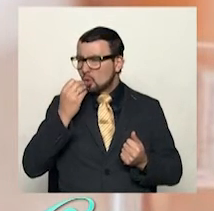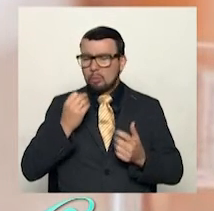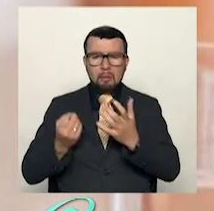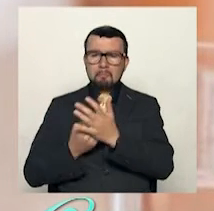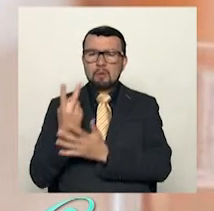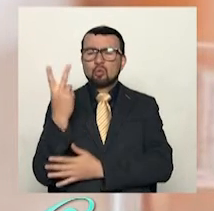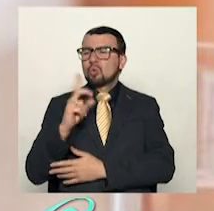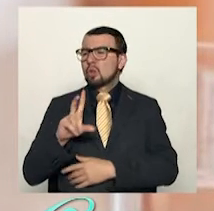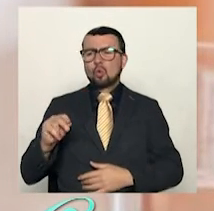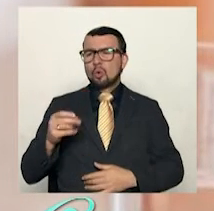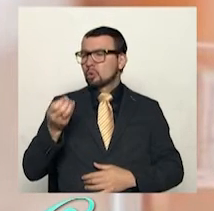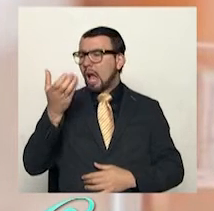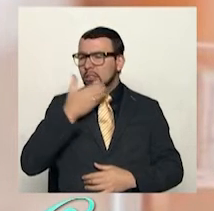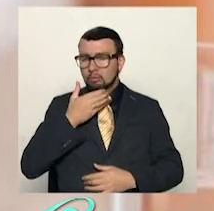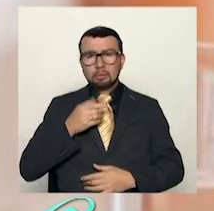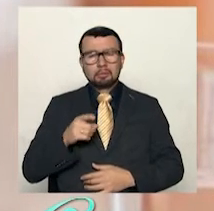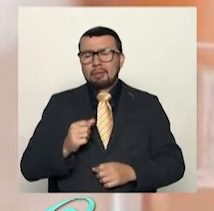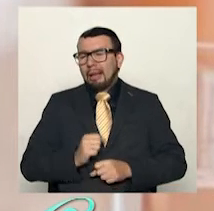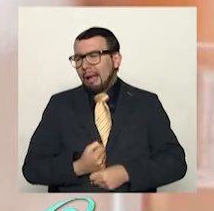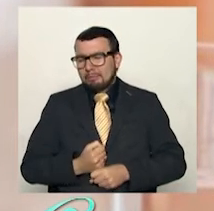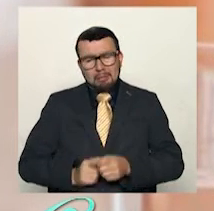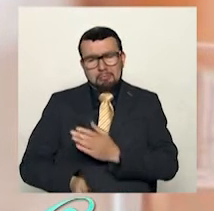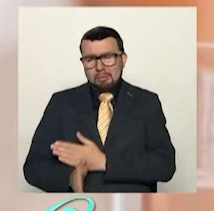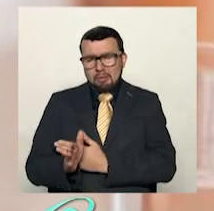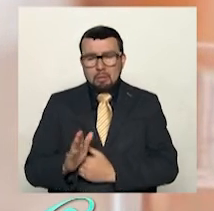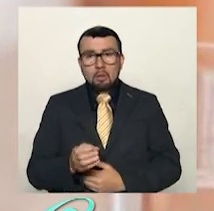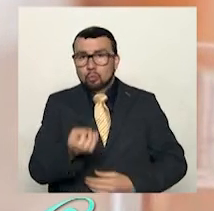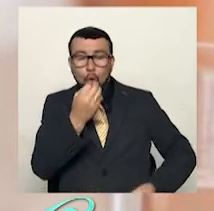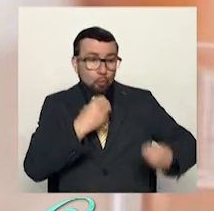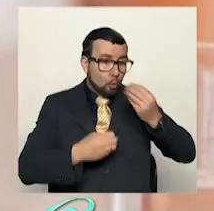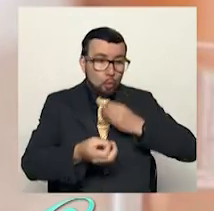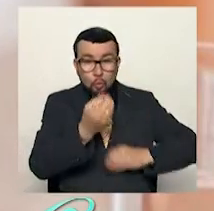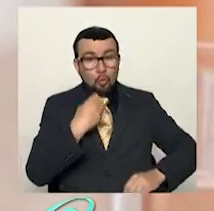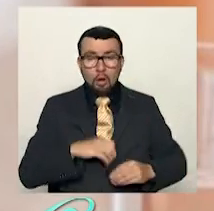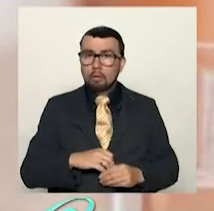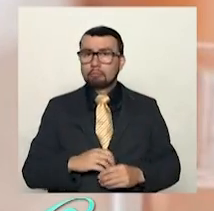coma frutas, es decir, aguante hambre y siga con sus hábitos alimenticios